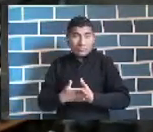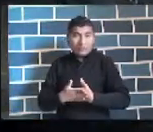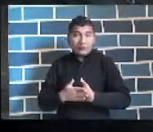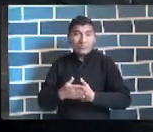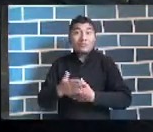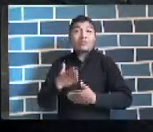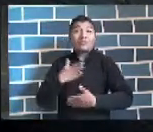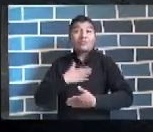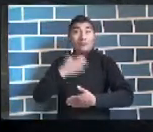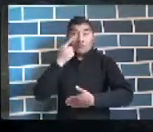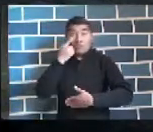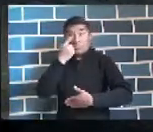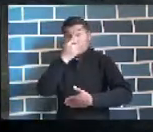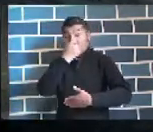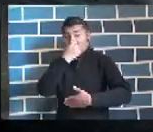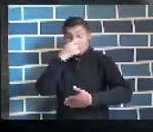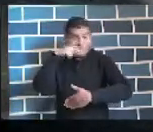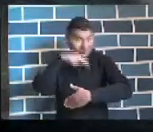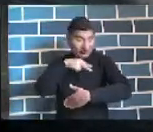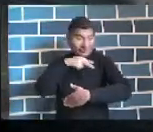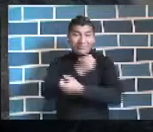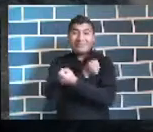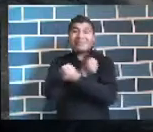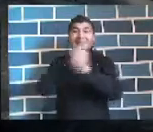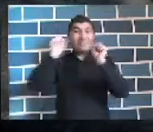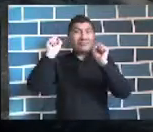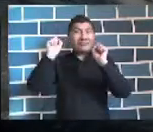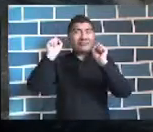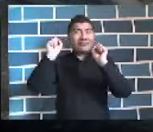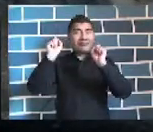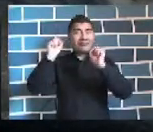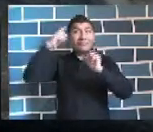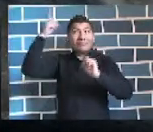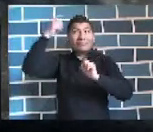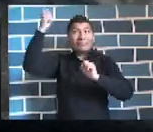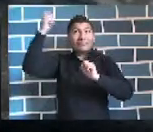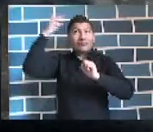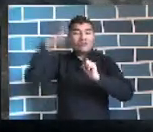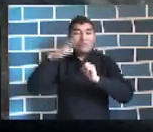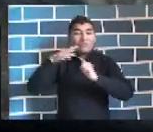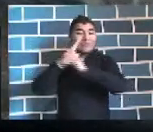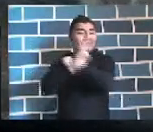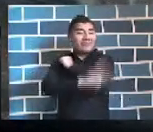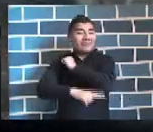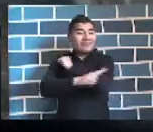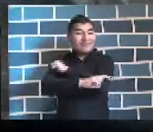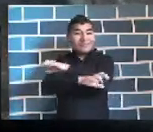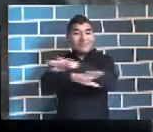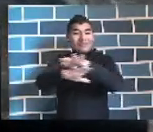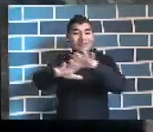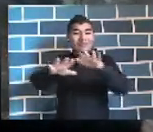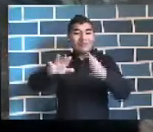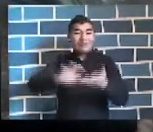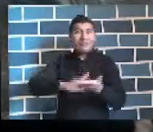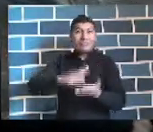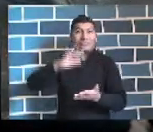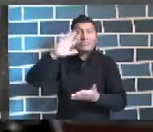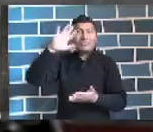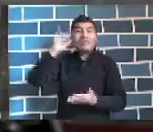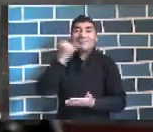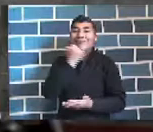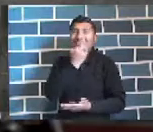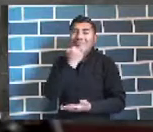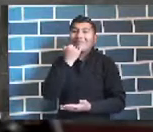han visto al Salvador, luz para alumbrar a las naciones y gloria de su pueblo Israel.